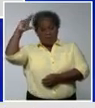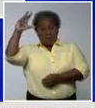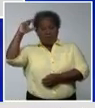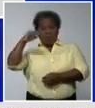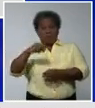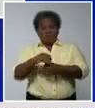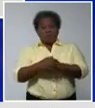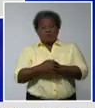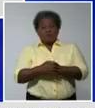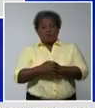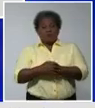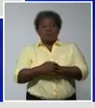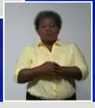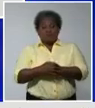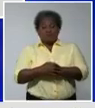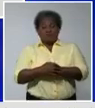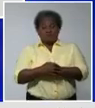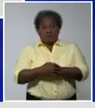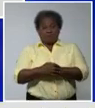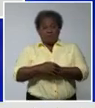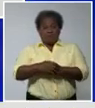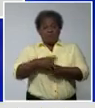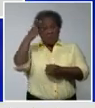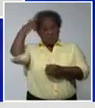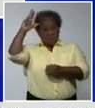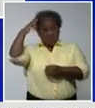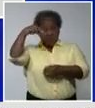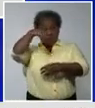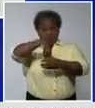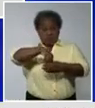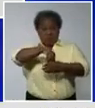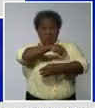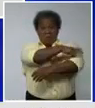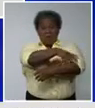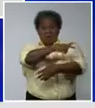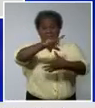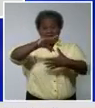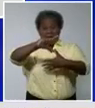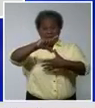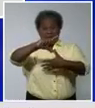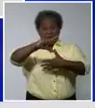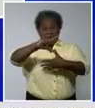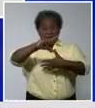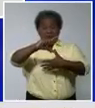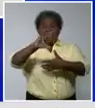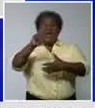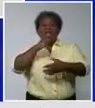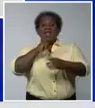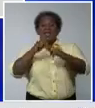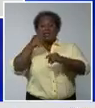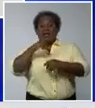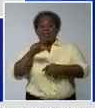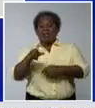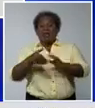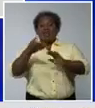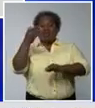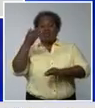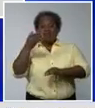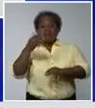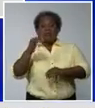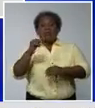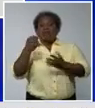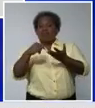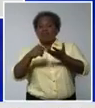como país de Latinoamérica tiene una letalidad elevada, Indonesia, Hungría,